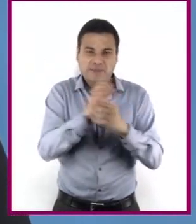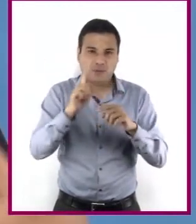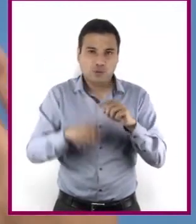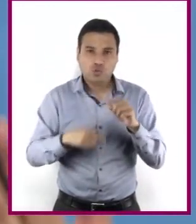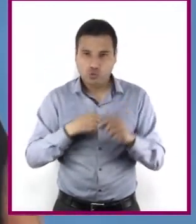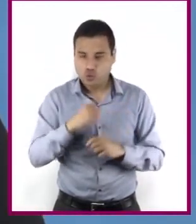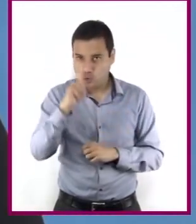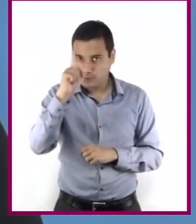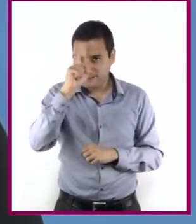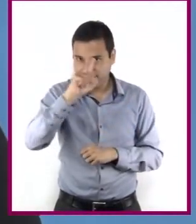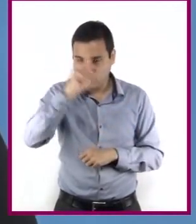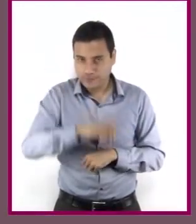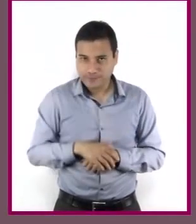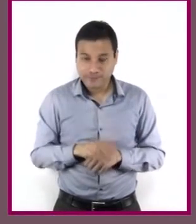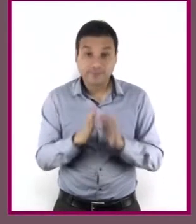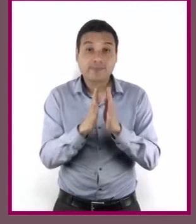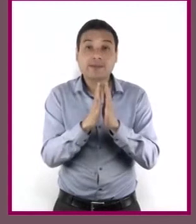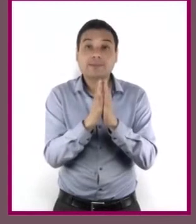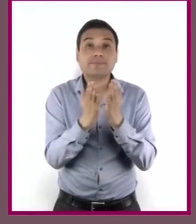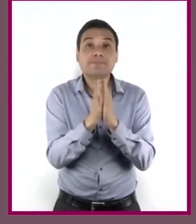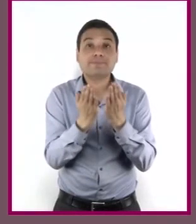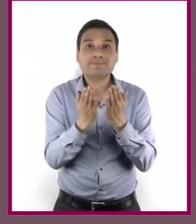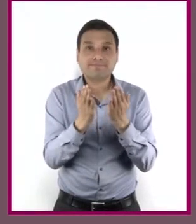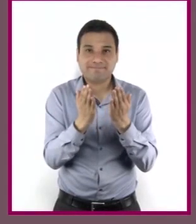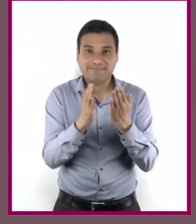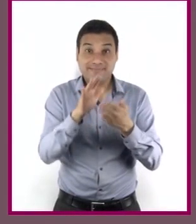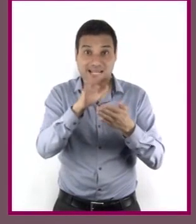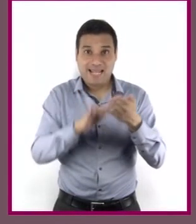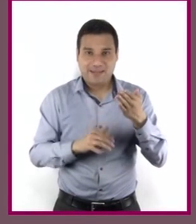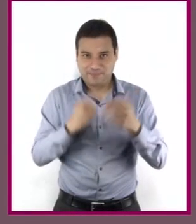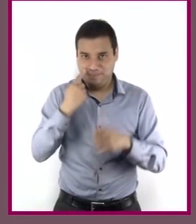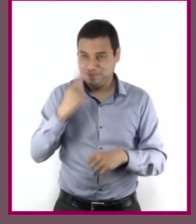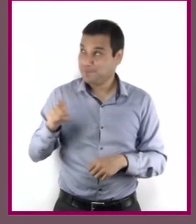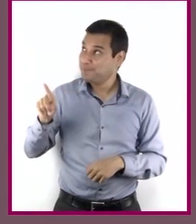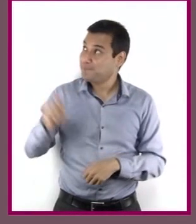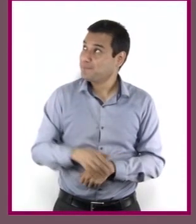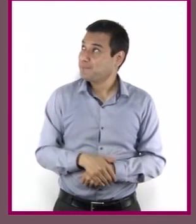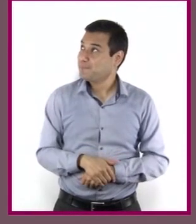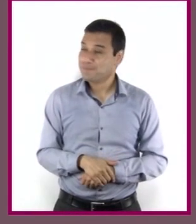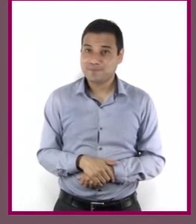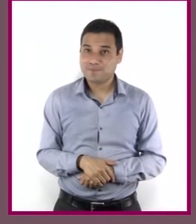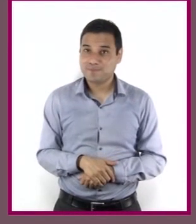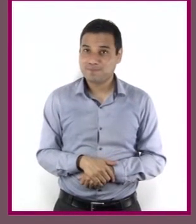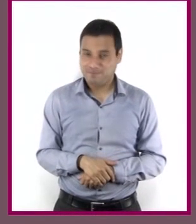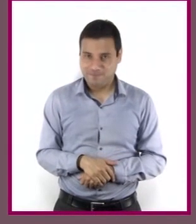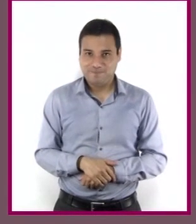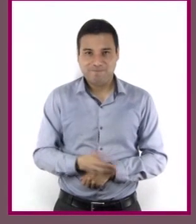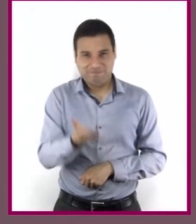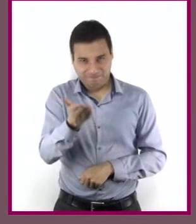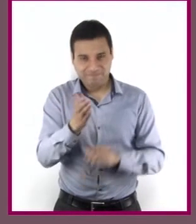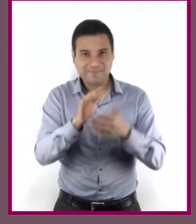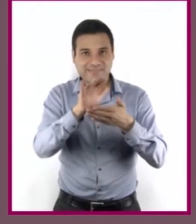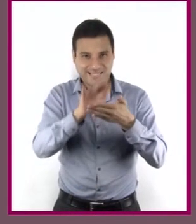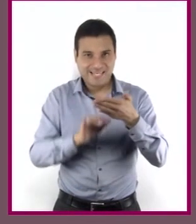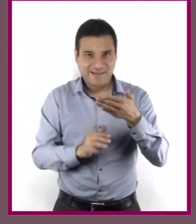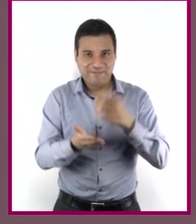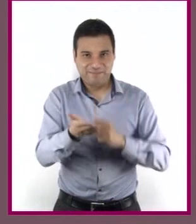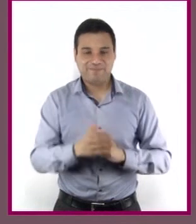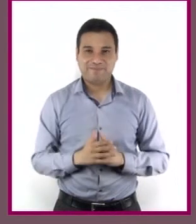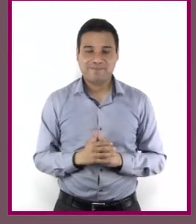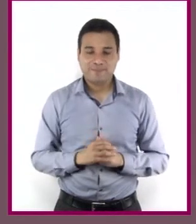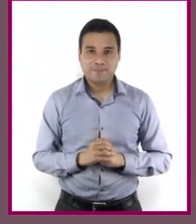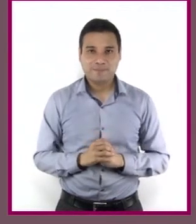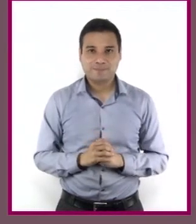la lectura de la historieta La Pimpinela Negra, de Magnus Vermar y Marlene